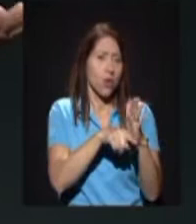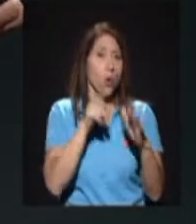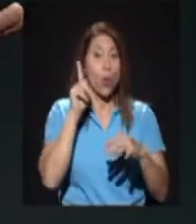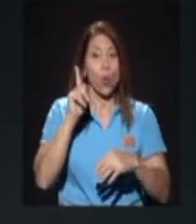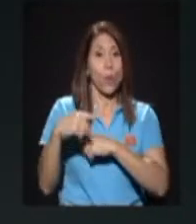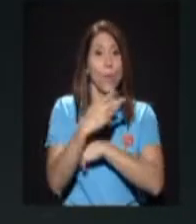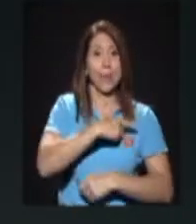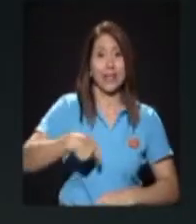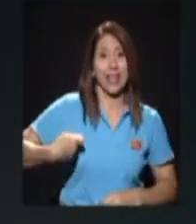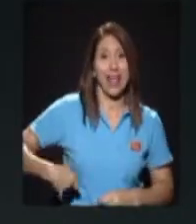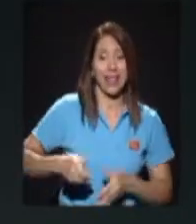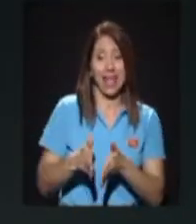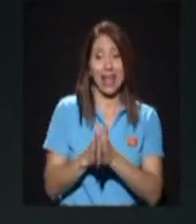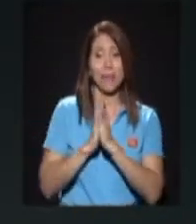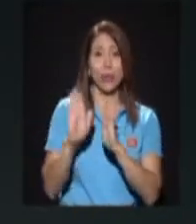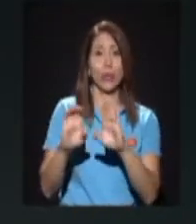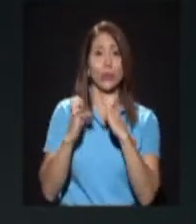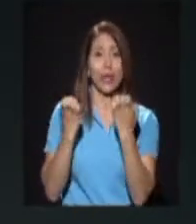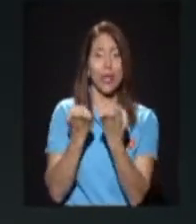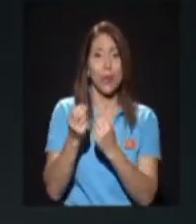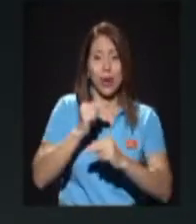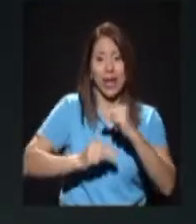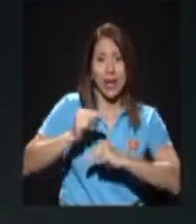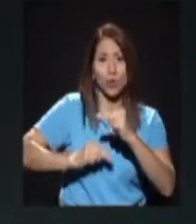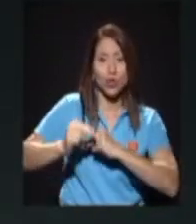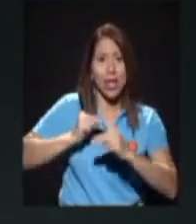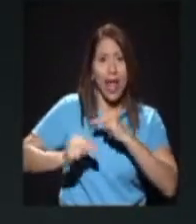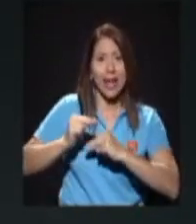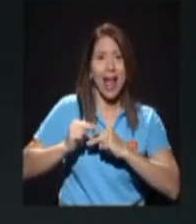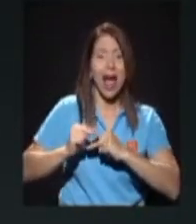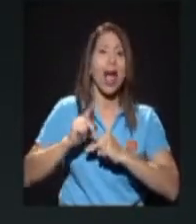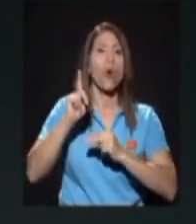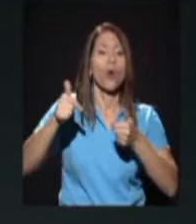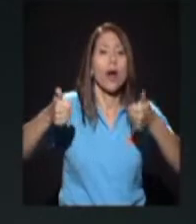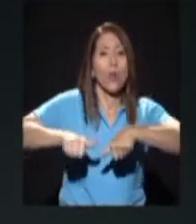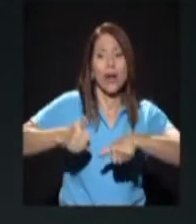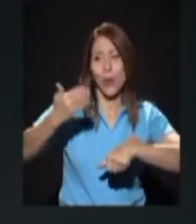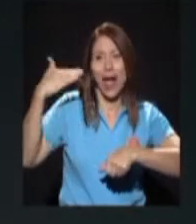le pidió a su equipo que negociara hace 10 años un acuerdo,